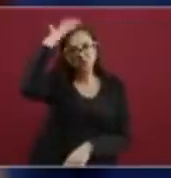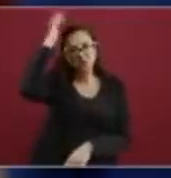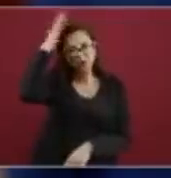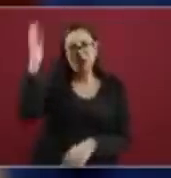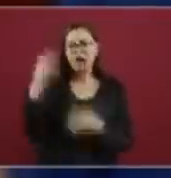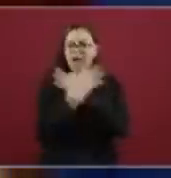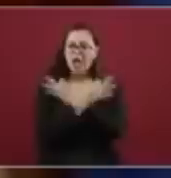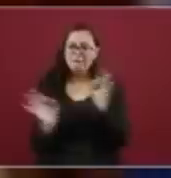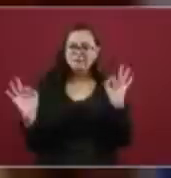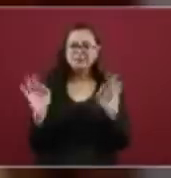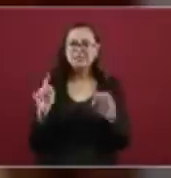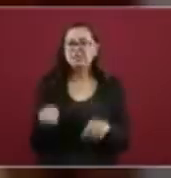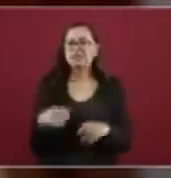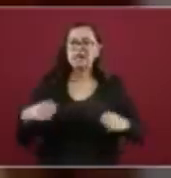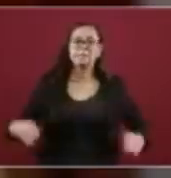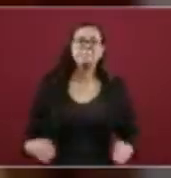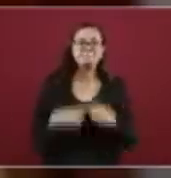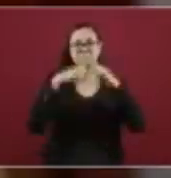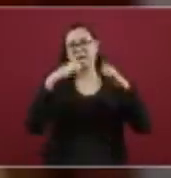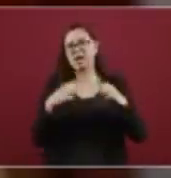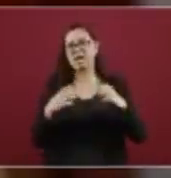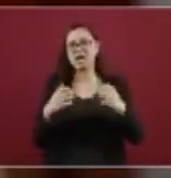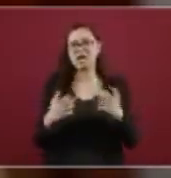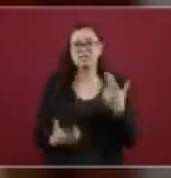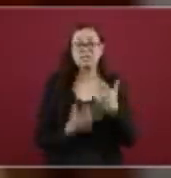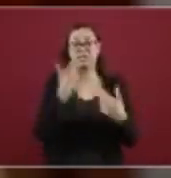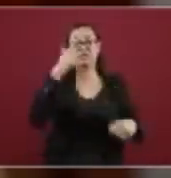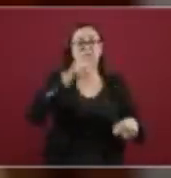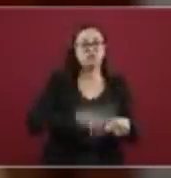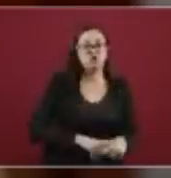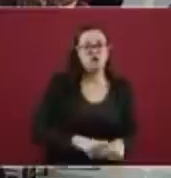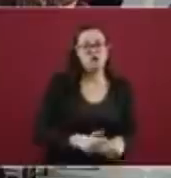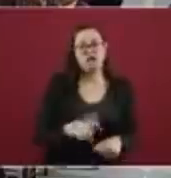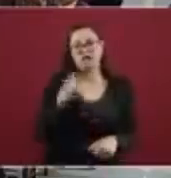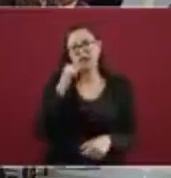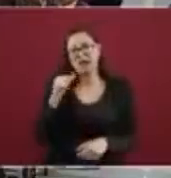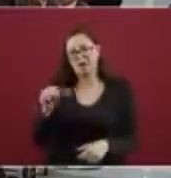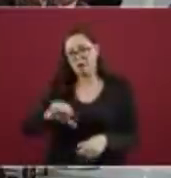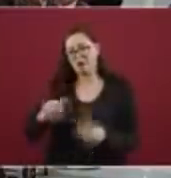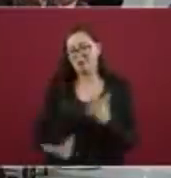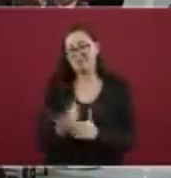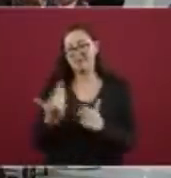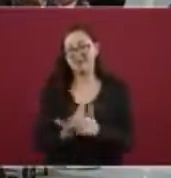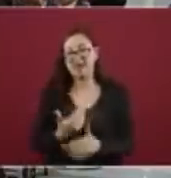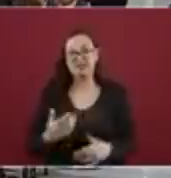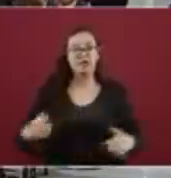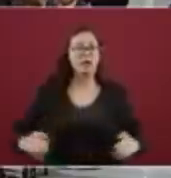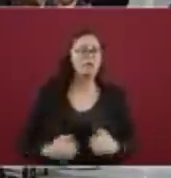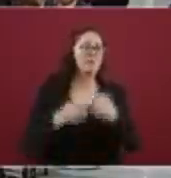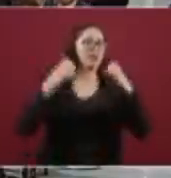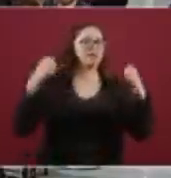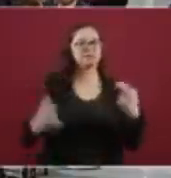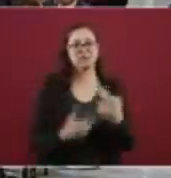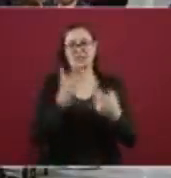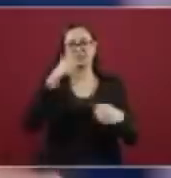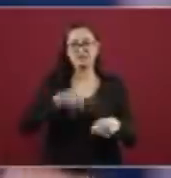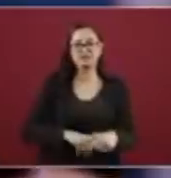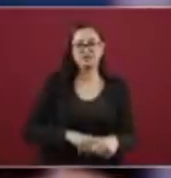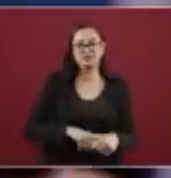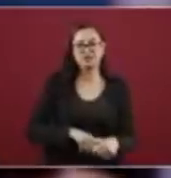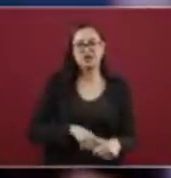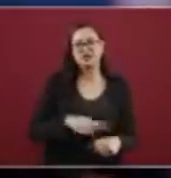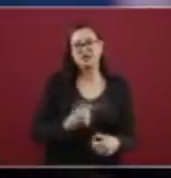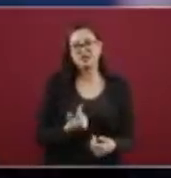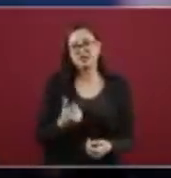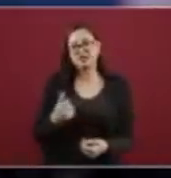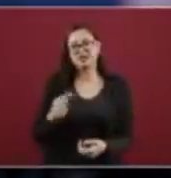que hay una emergencia nacional hoy en la mañana y ayer decía que México está haciendo mucho por detener